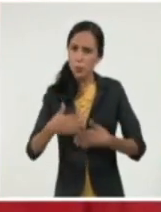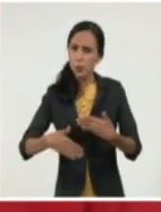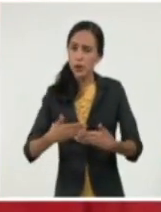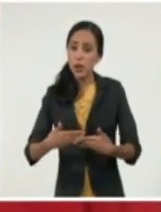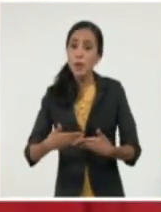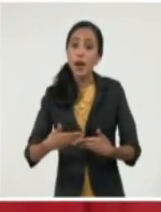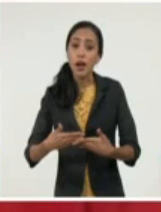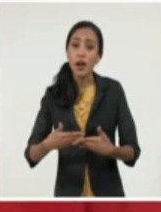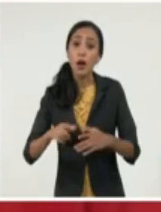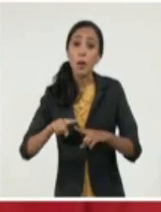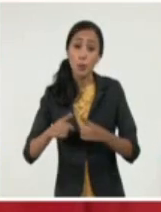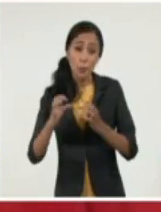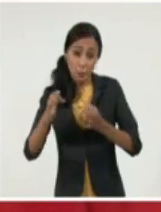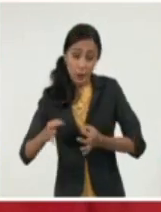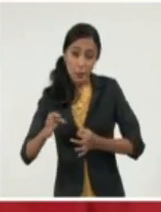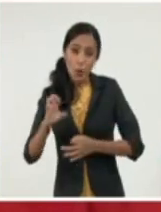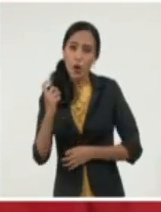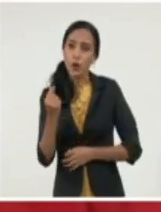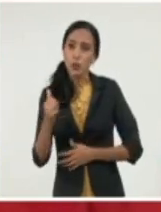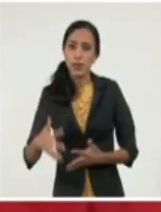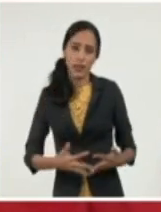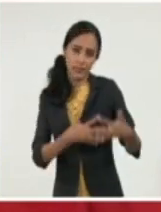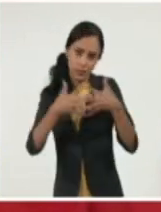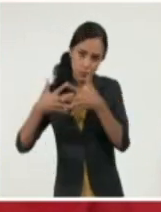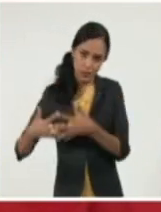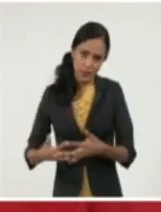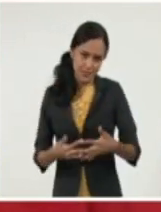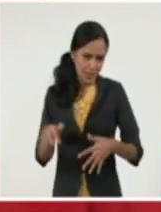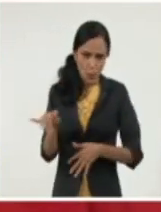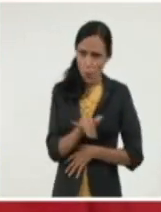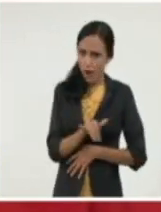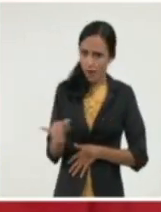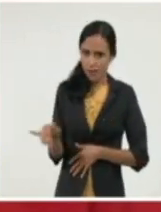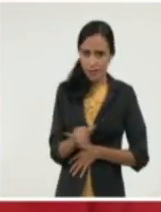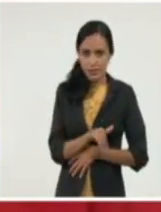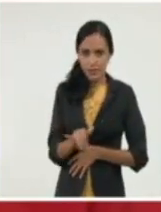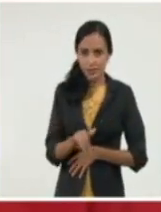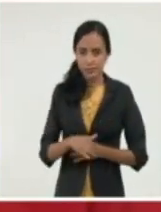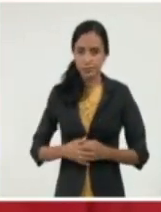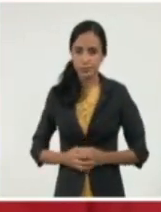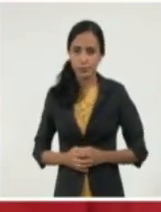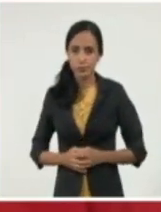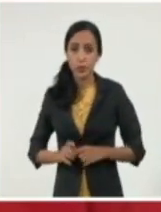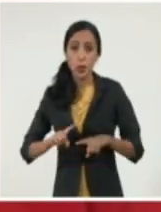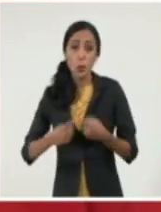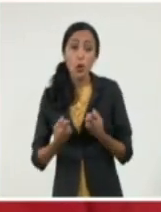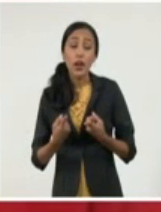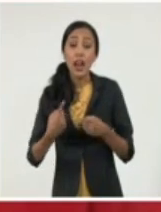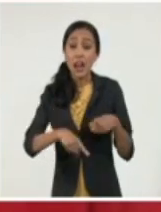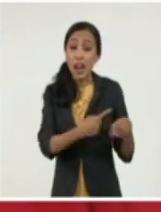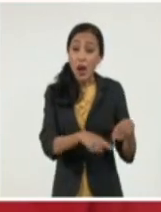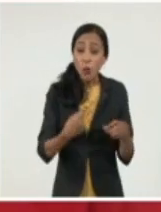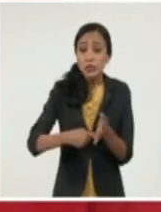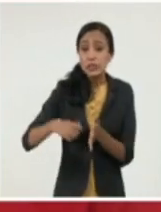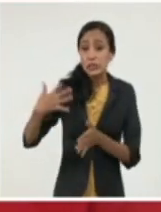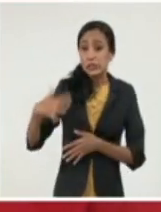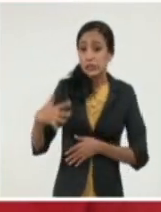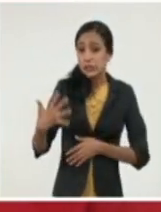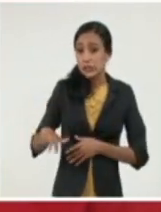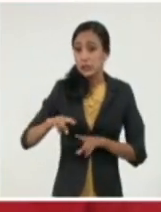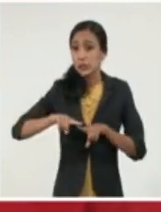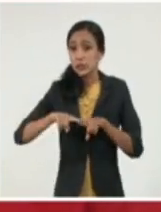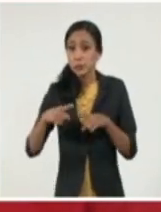la economía estadounidense. Hay una suba acelerada de precios en torno del